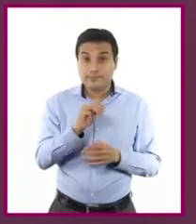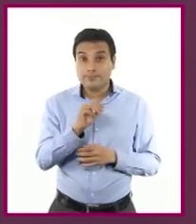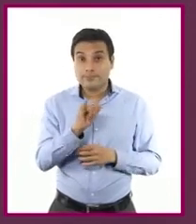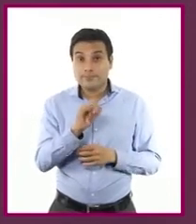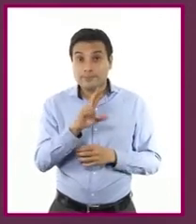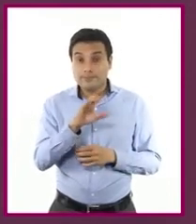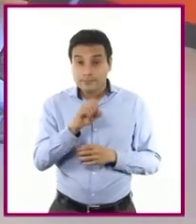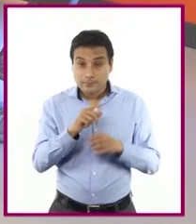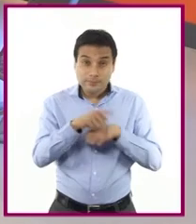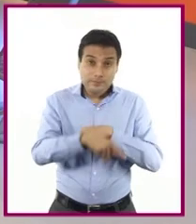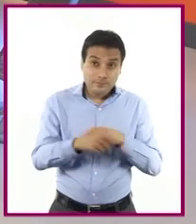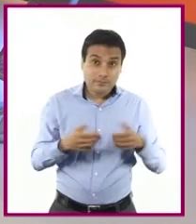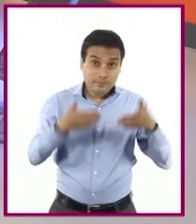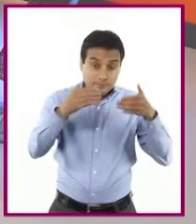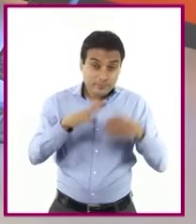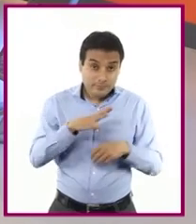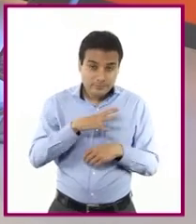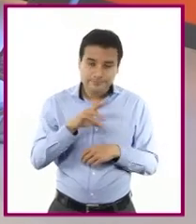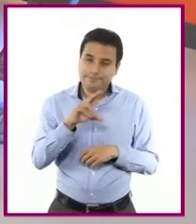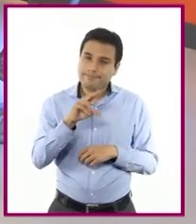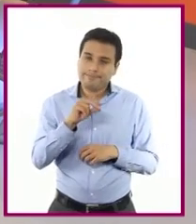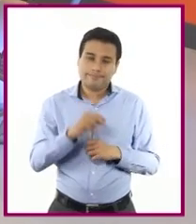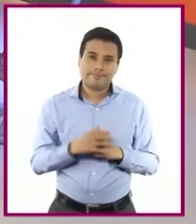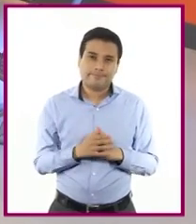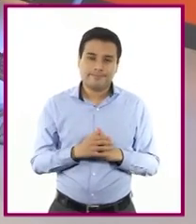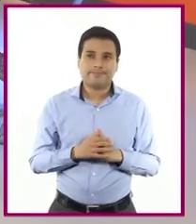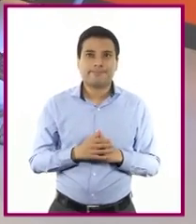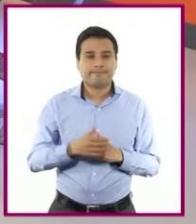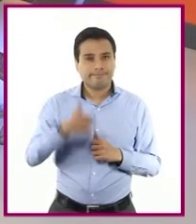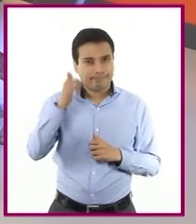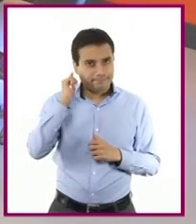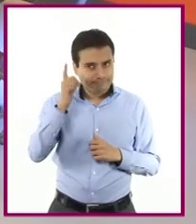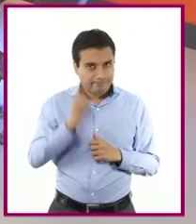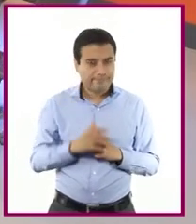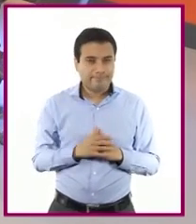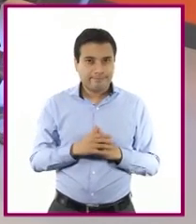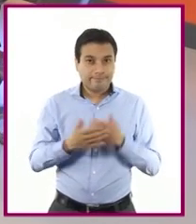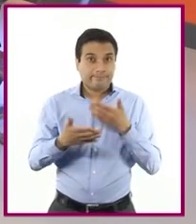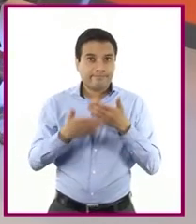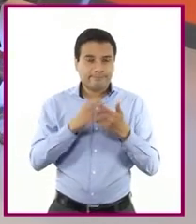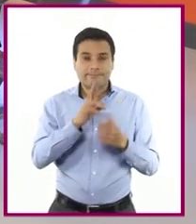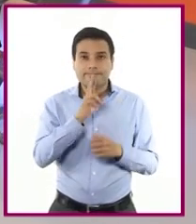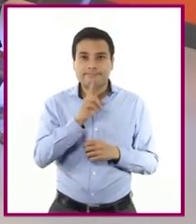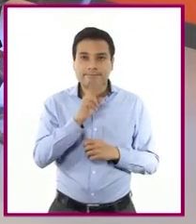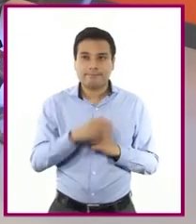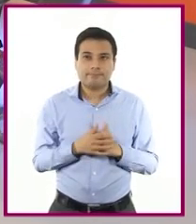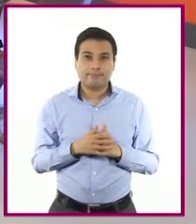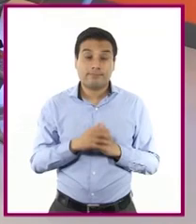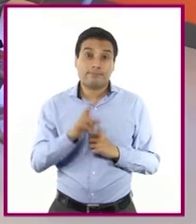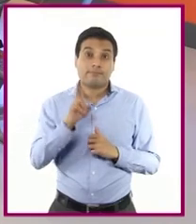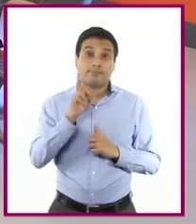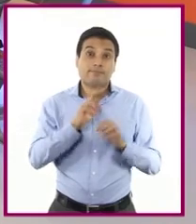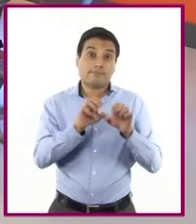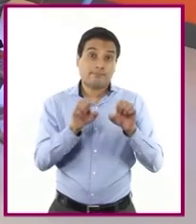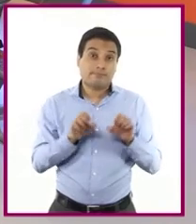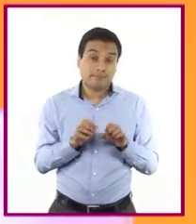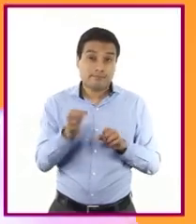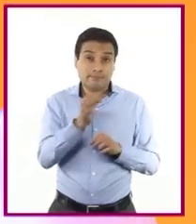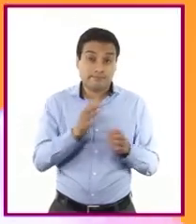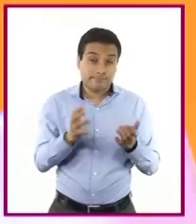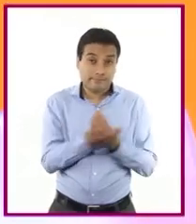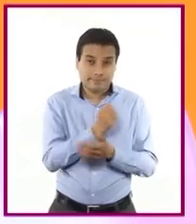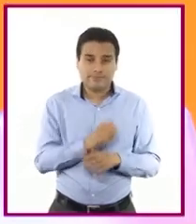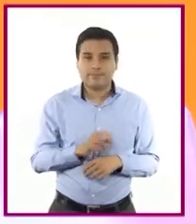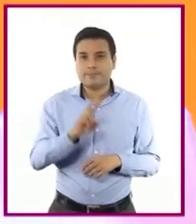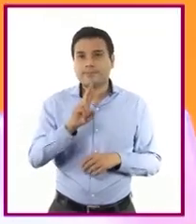cloroplasto o pared celular. Esperemos se recuperen, si no el equipo células ganará.